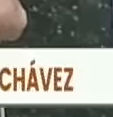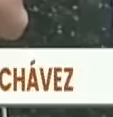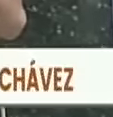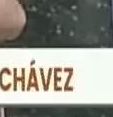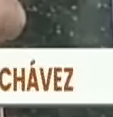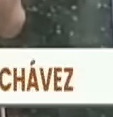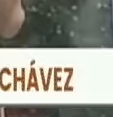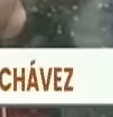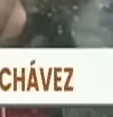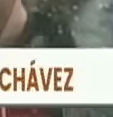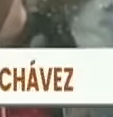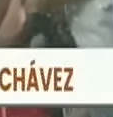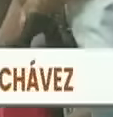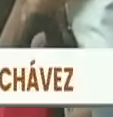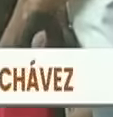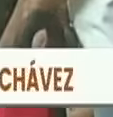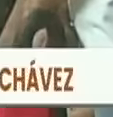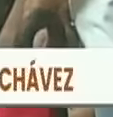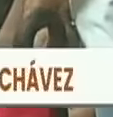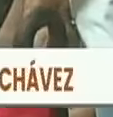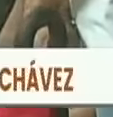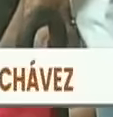los campesinos de mi